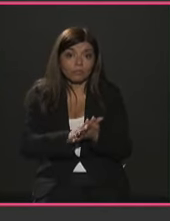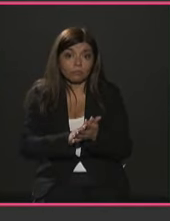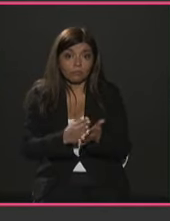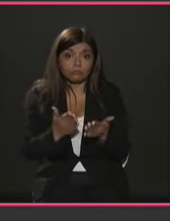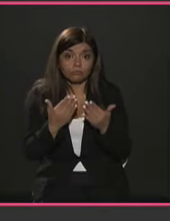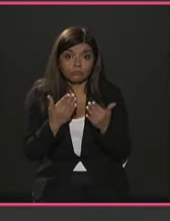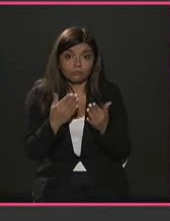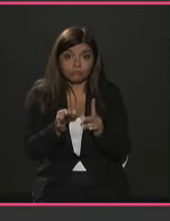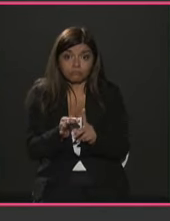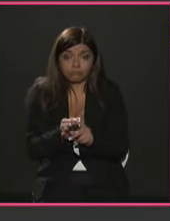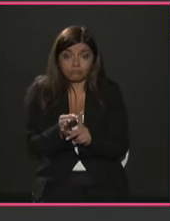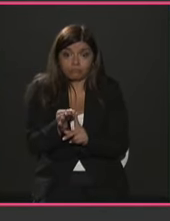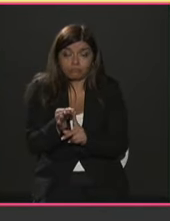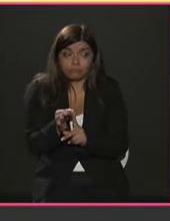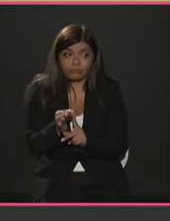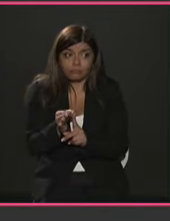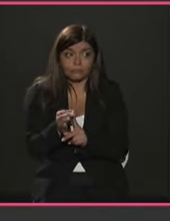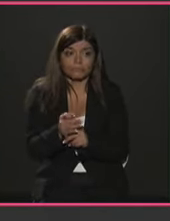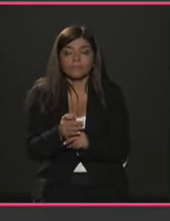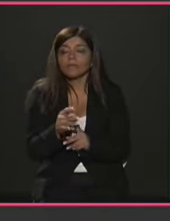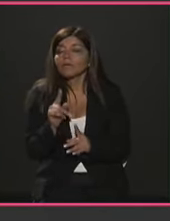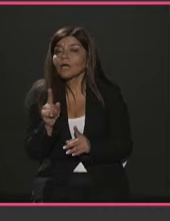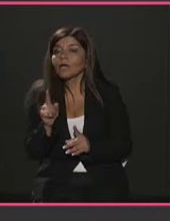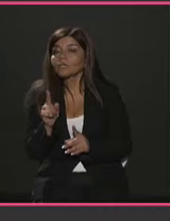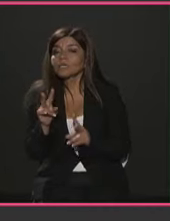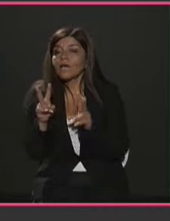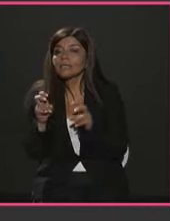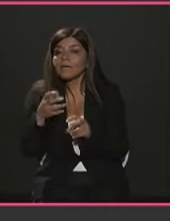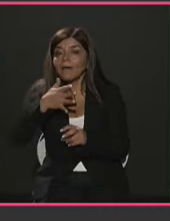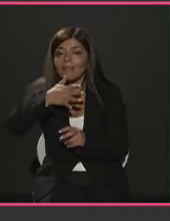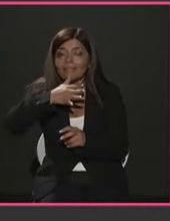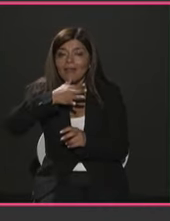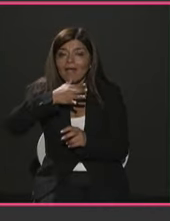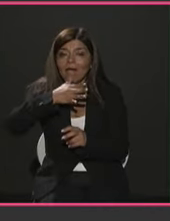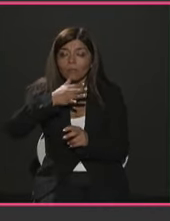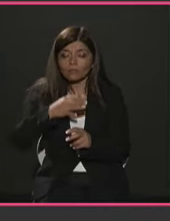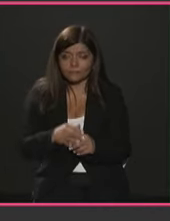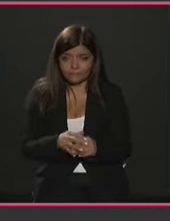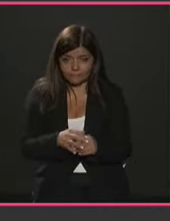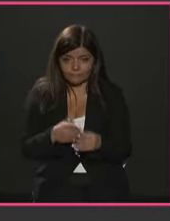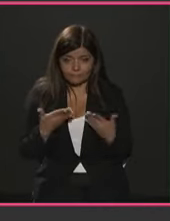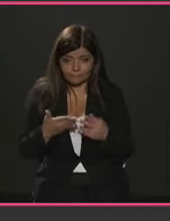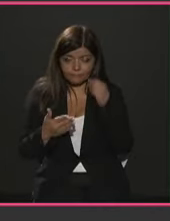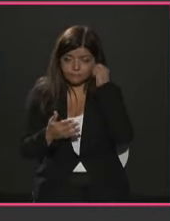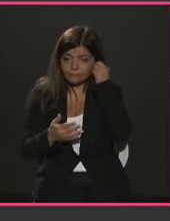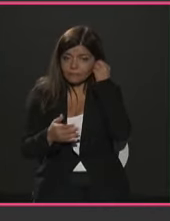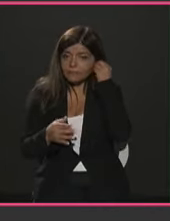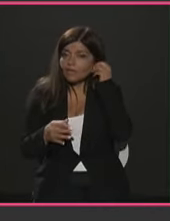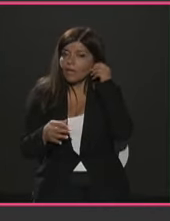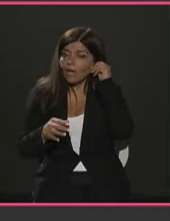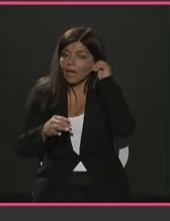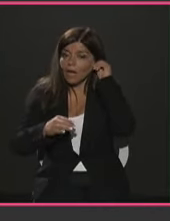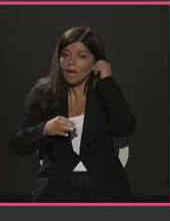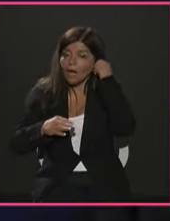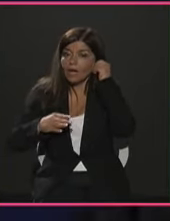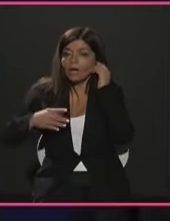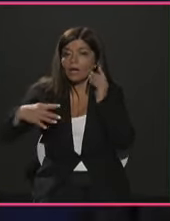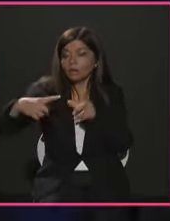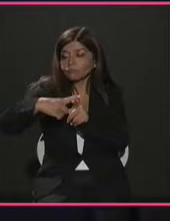temperatura ahora vemos un poco sobre el tema de agua ys en la Cuenca del